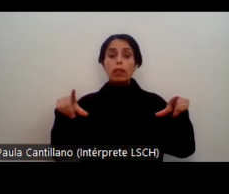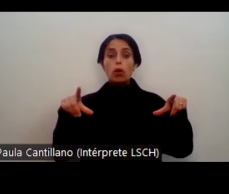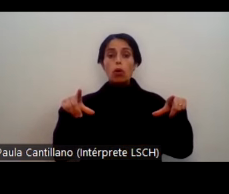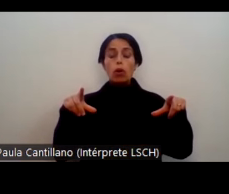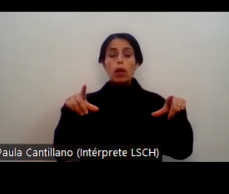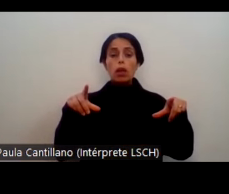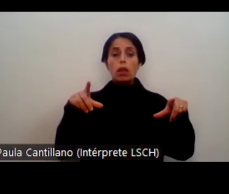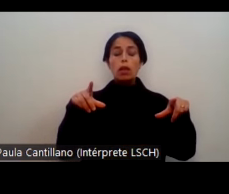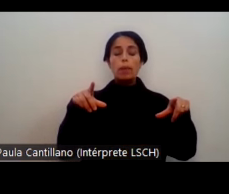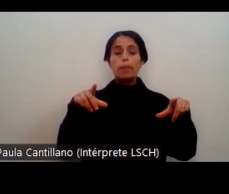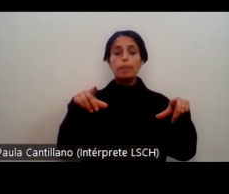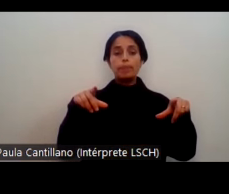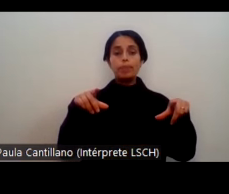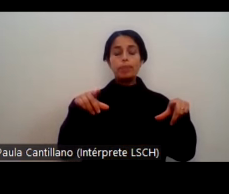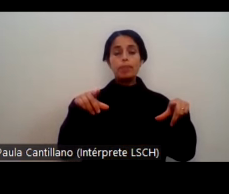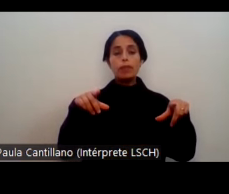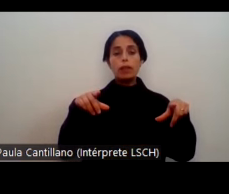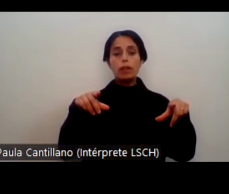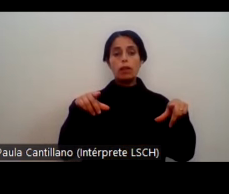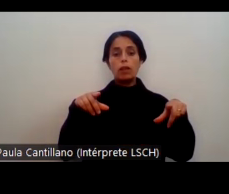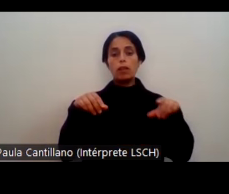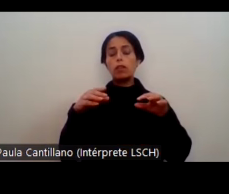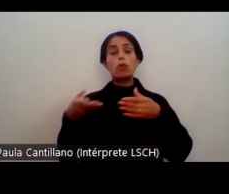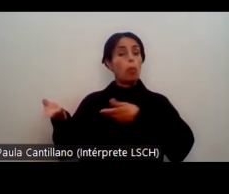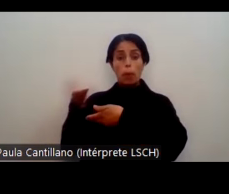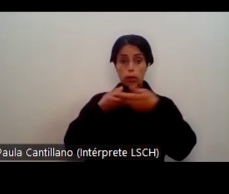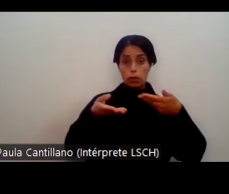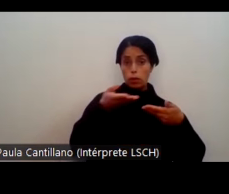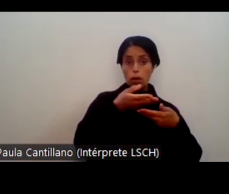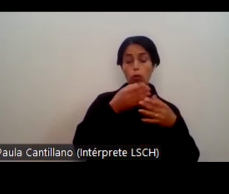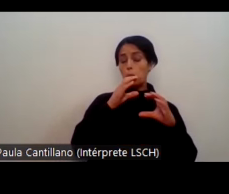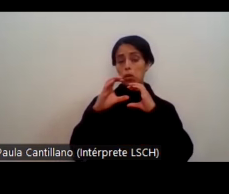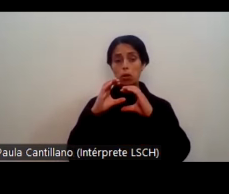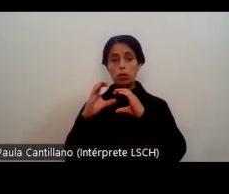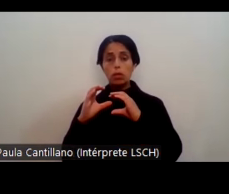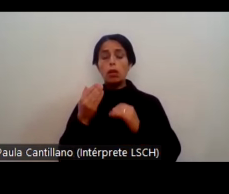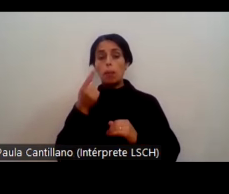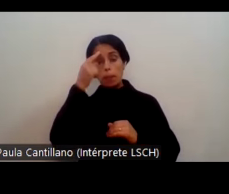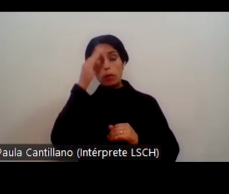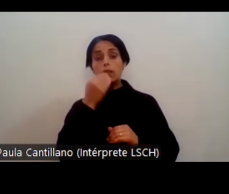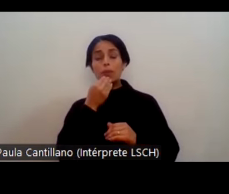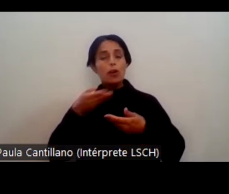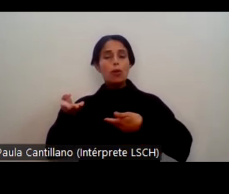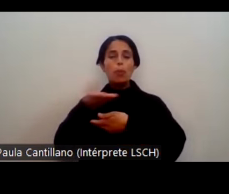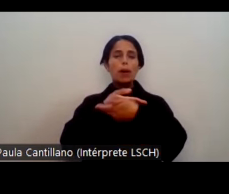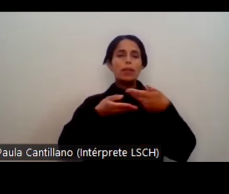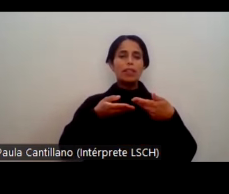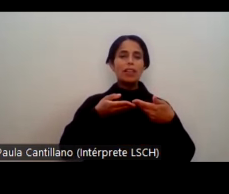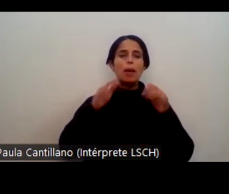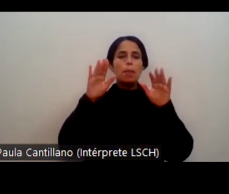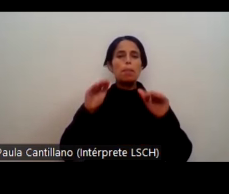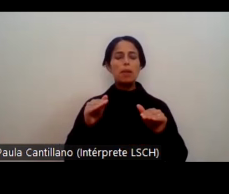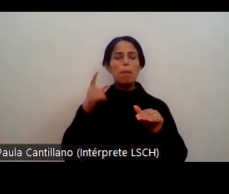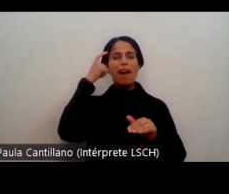Kunza probablemente tanto de un lado como del otro, sino que además un compartir creencias y